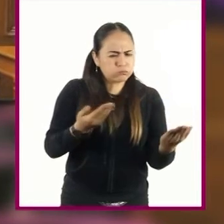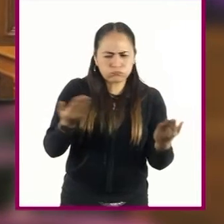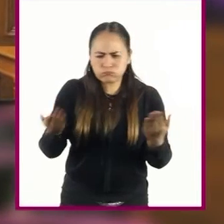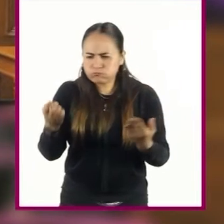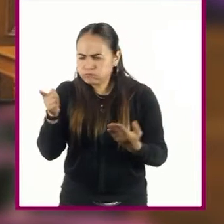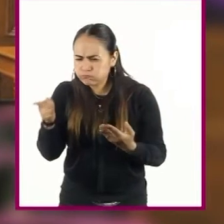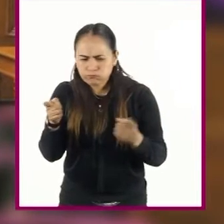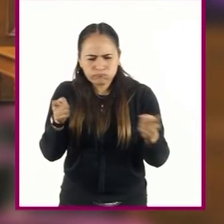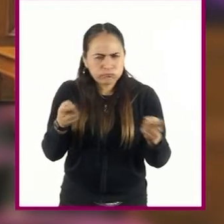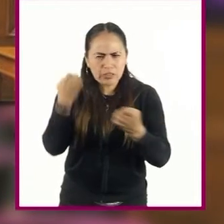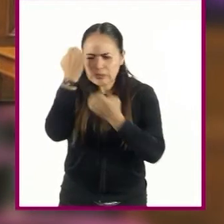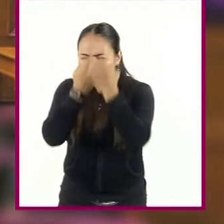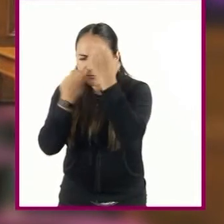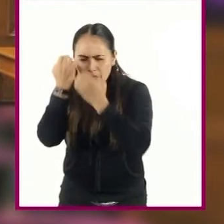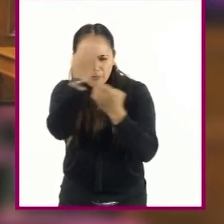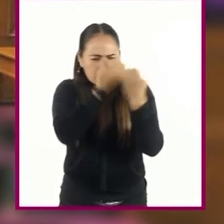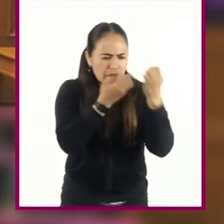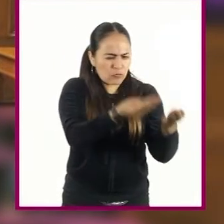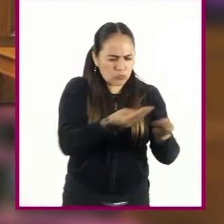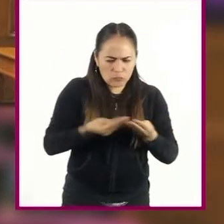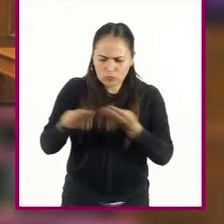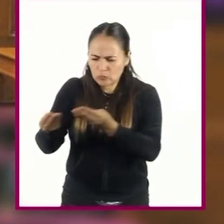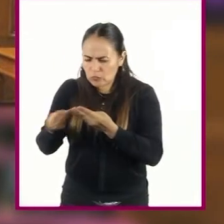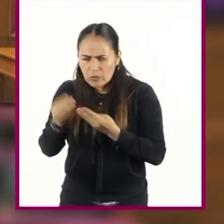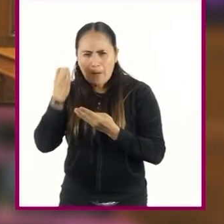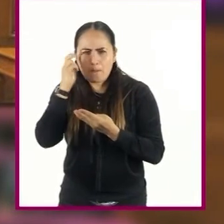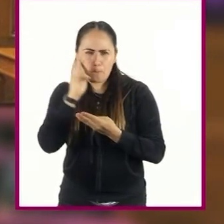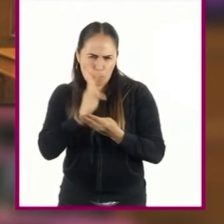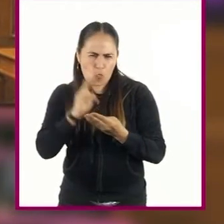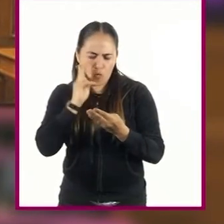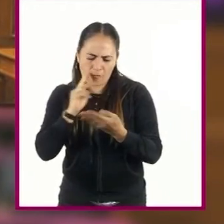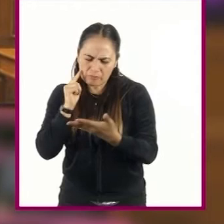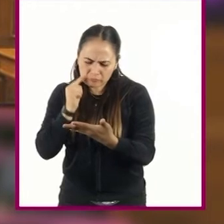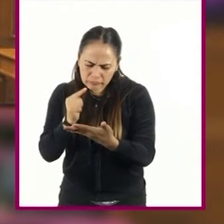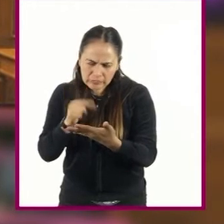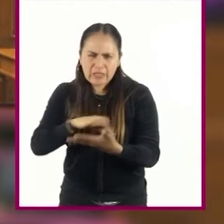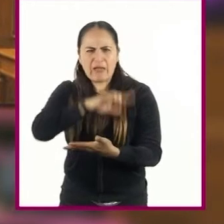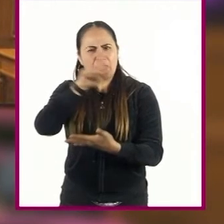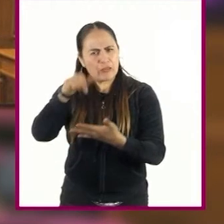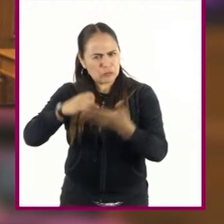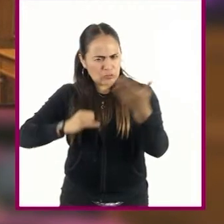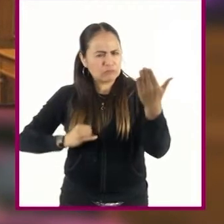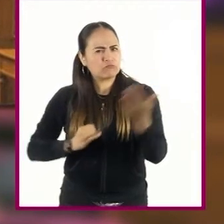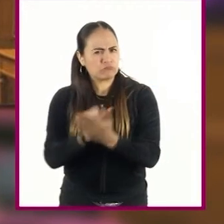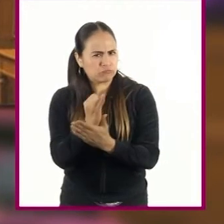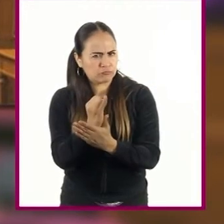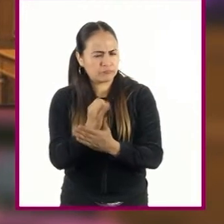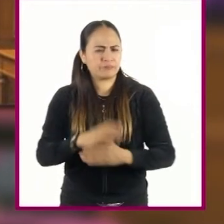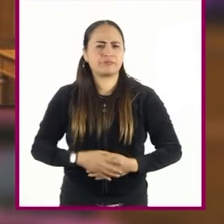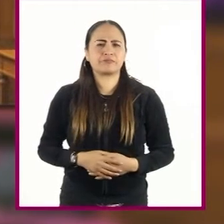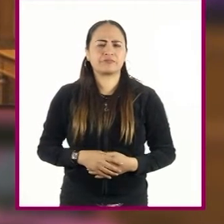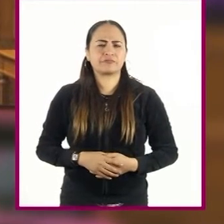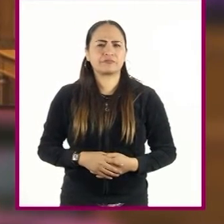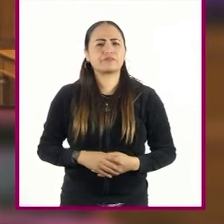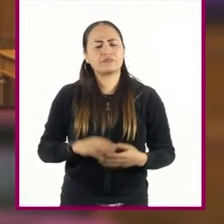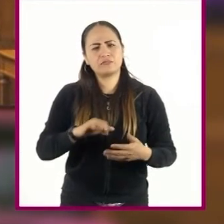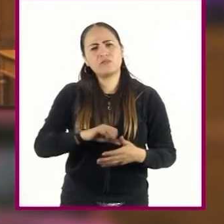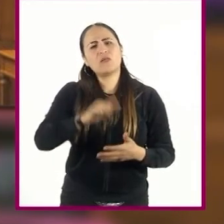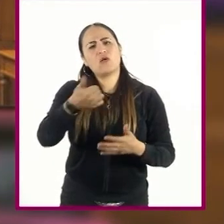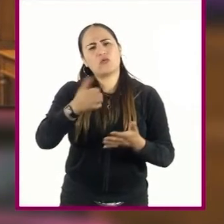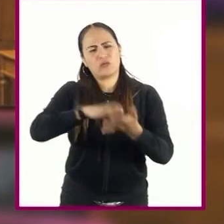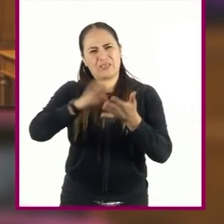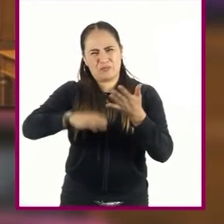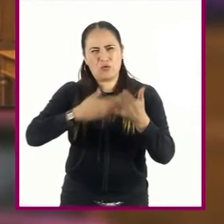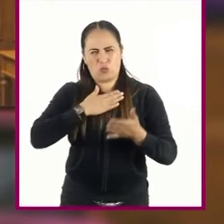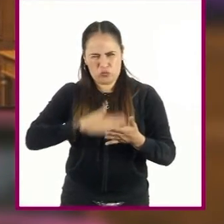y analizar las pruebas que cada una aportó, tendrá que decidir sobre el asunto. Otro ejemplo de justicia legal es